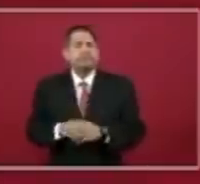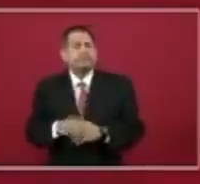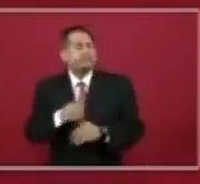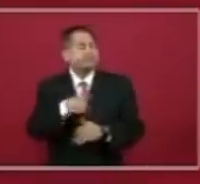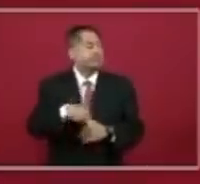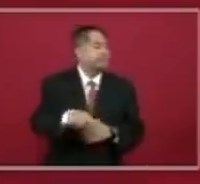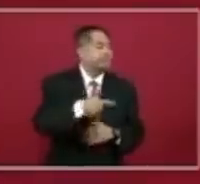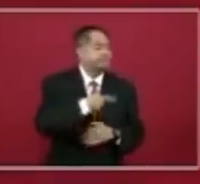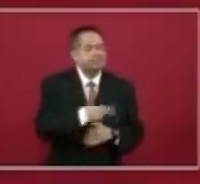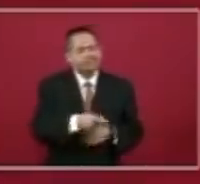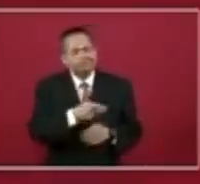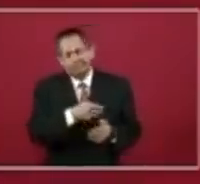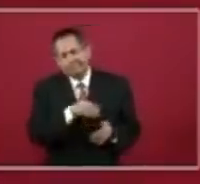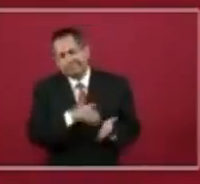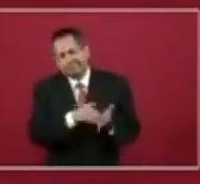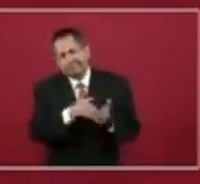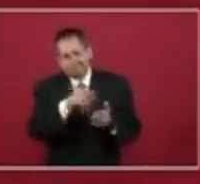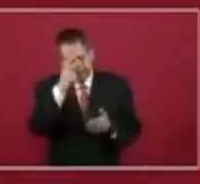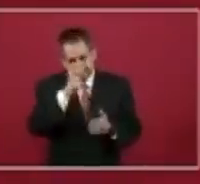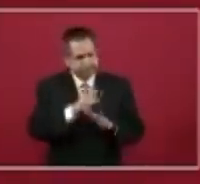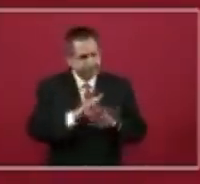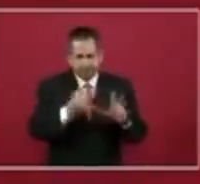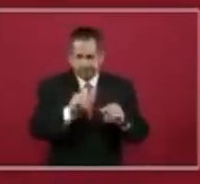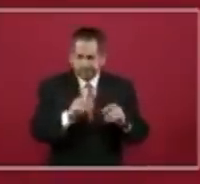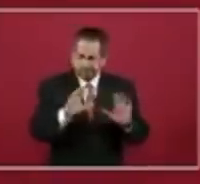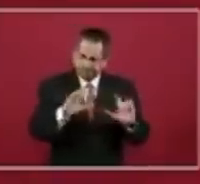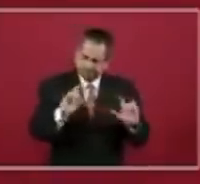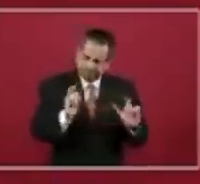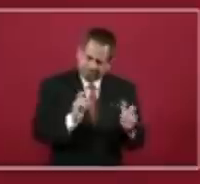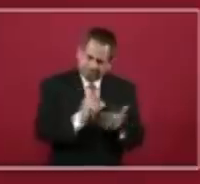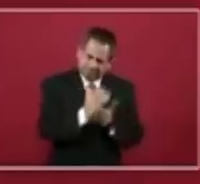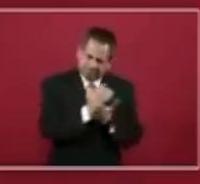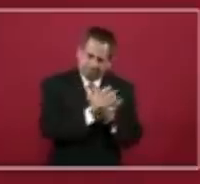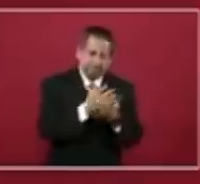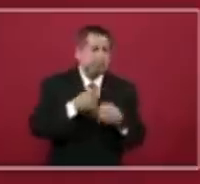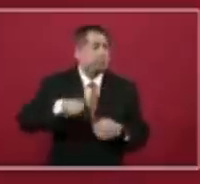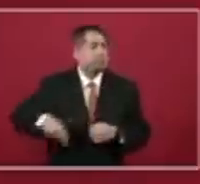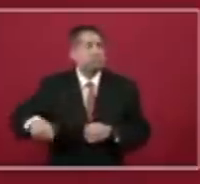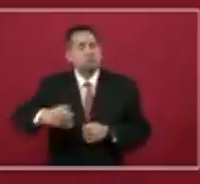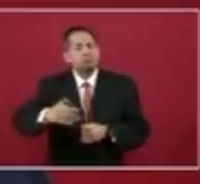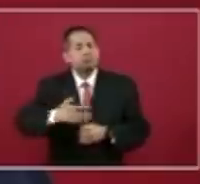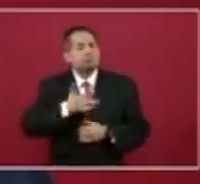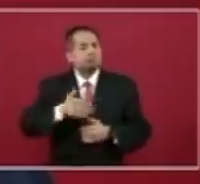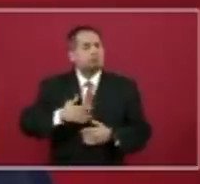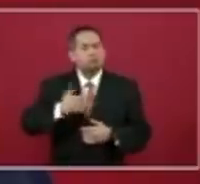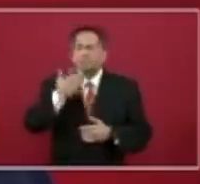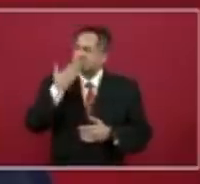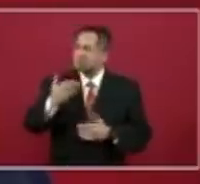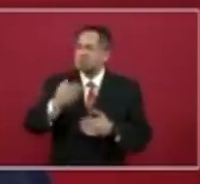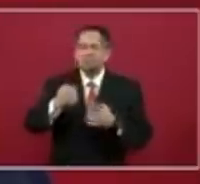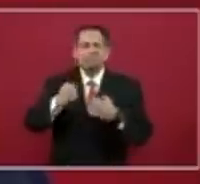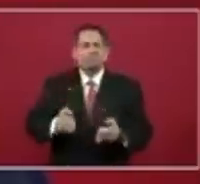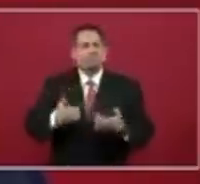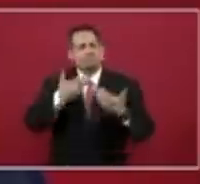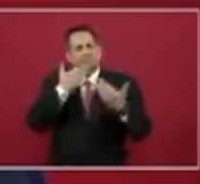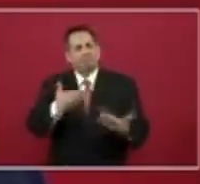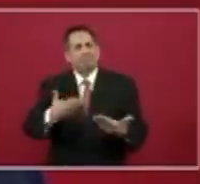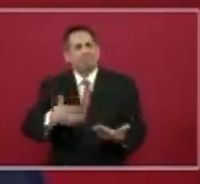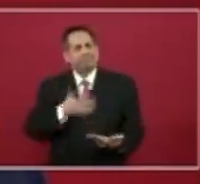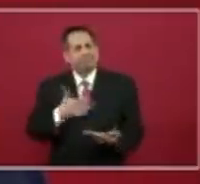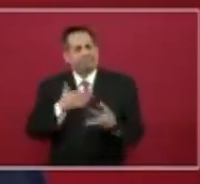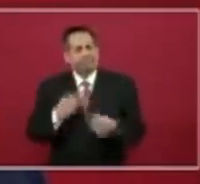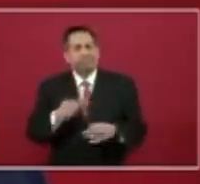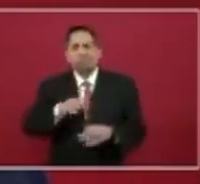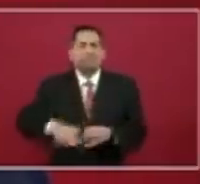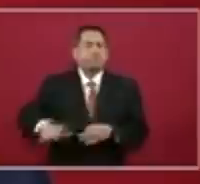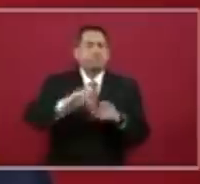pobreza a millones de mexicanos, para que haya bienestar y se va a serenar al